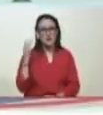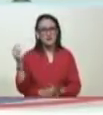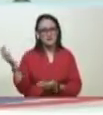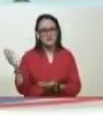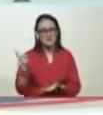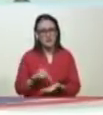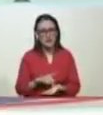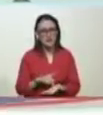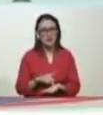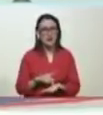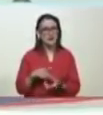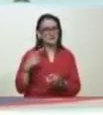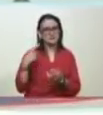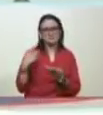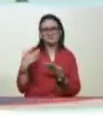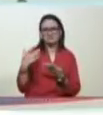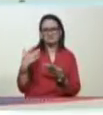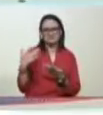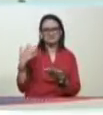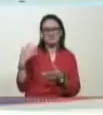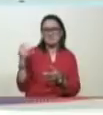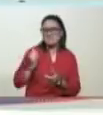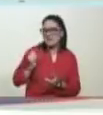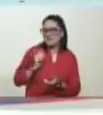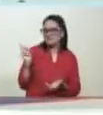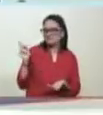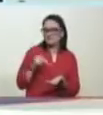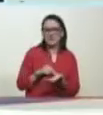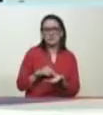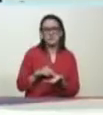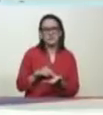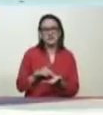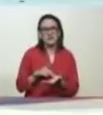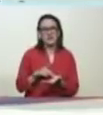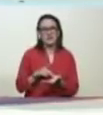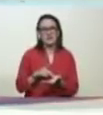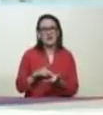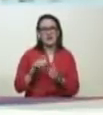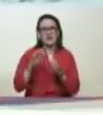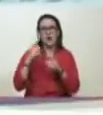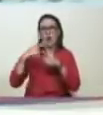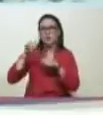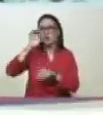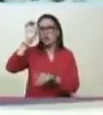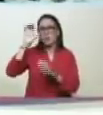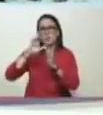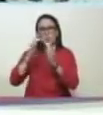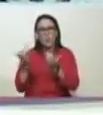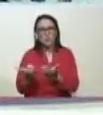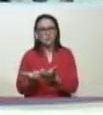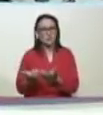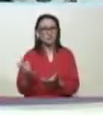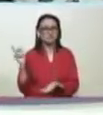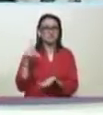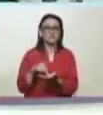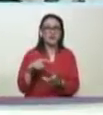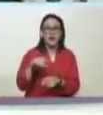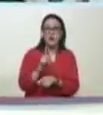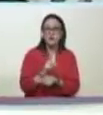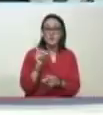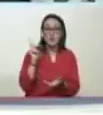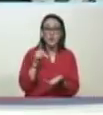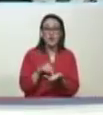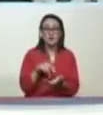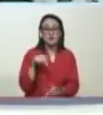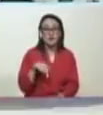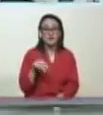que venga la Unión Marciana, que venga la Unión Marciana, que vengan los de Júpiter, que vengan los de Júpiter. El único que no entra a este país